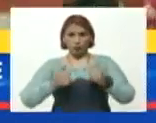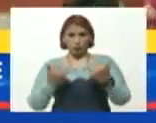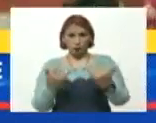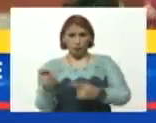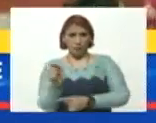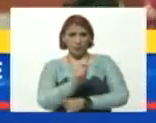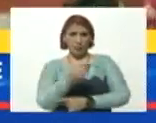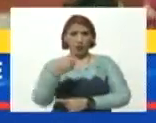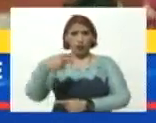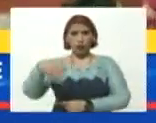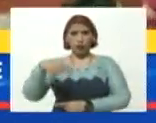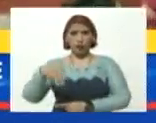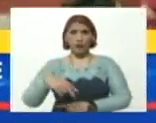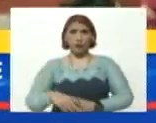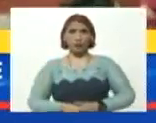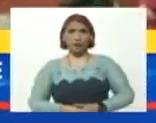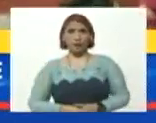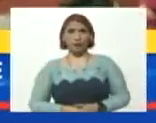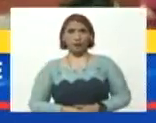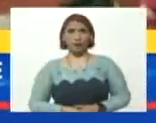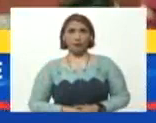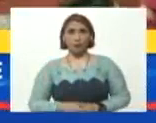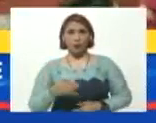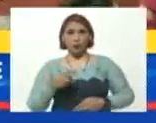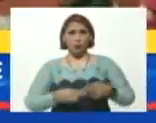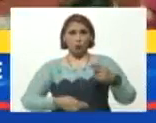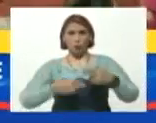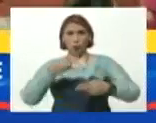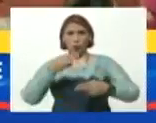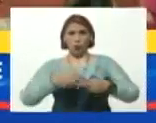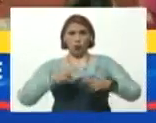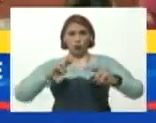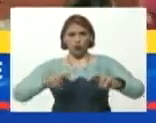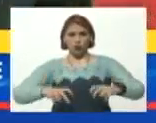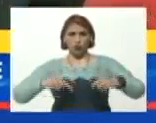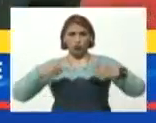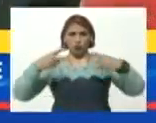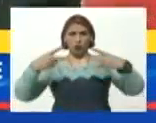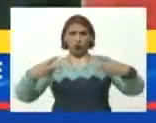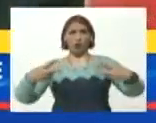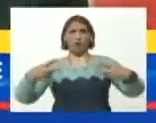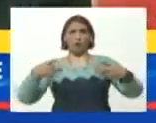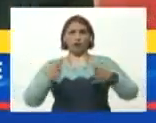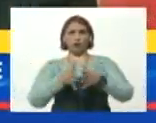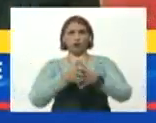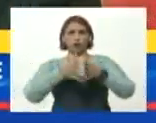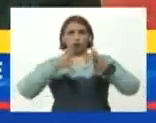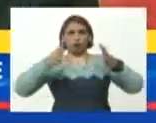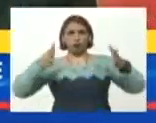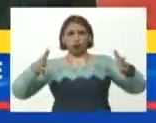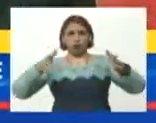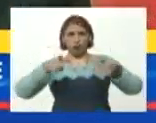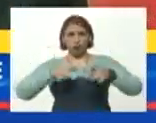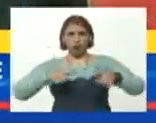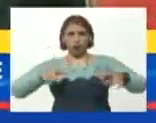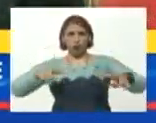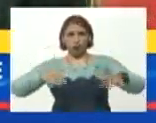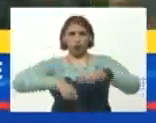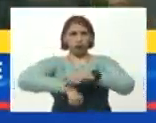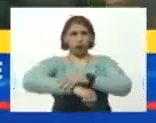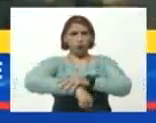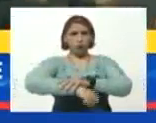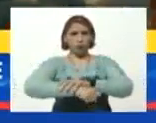de noviembre, de la construcción del nuevo y gran estadio de